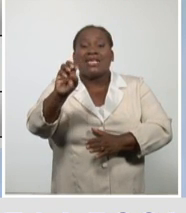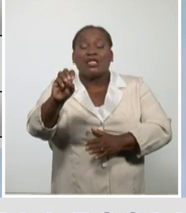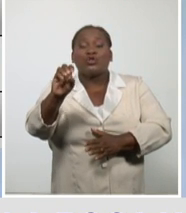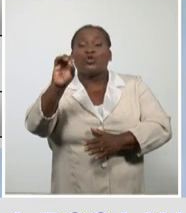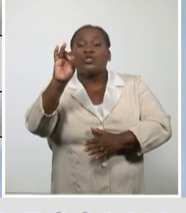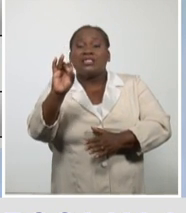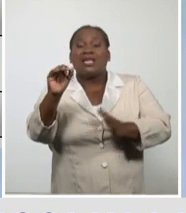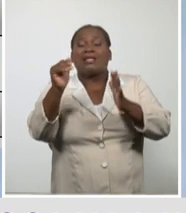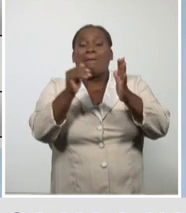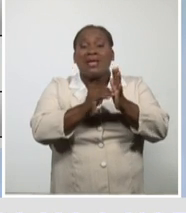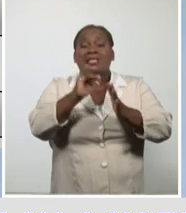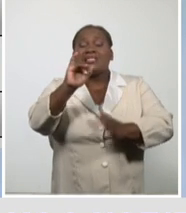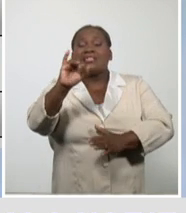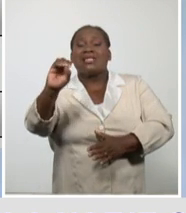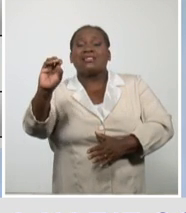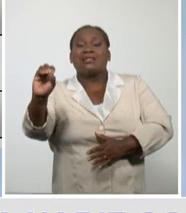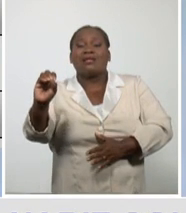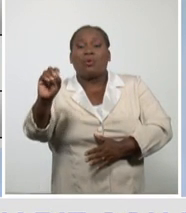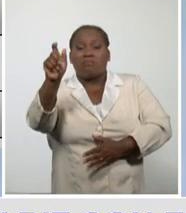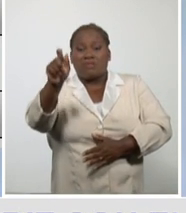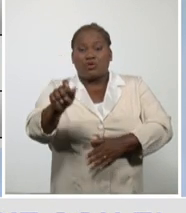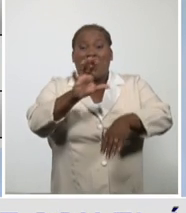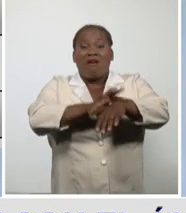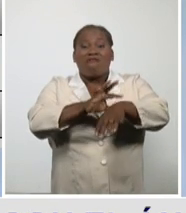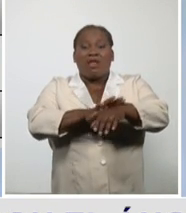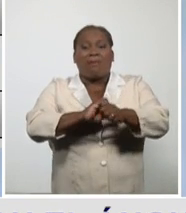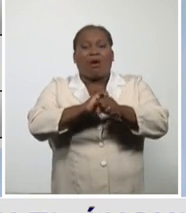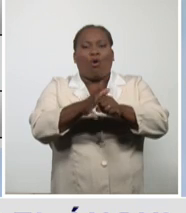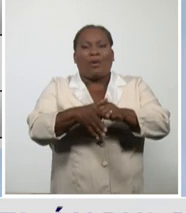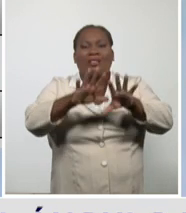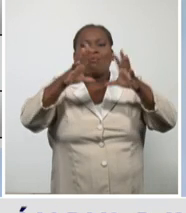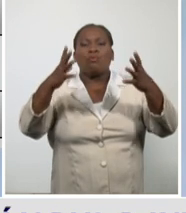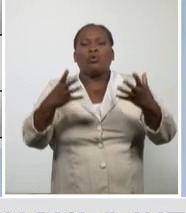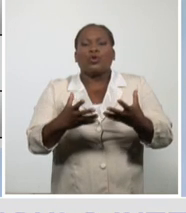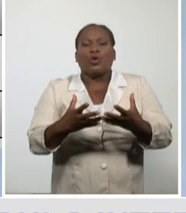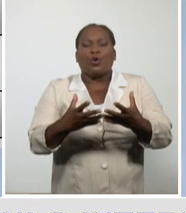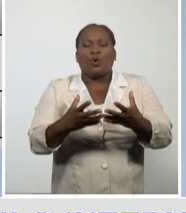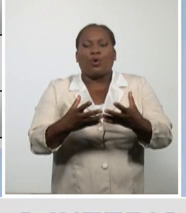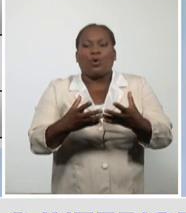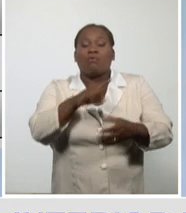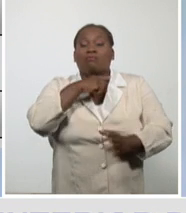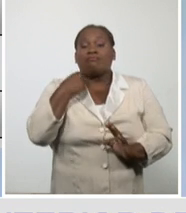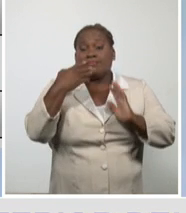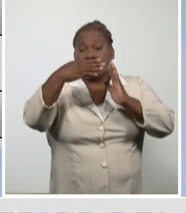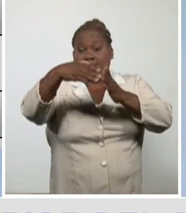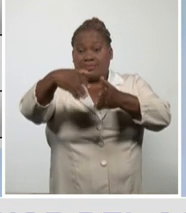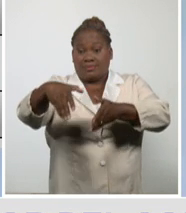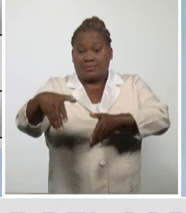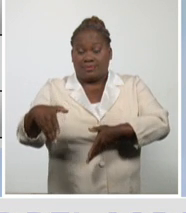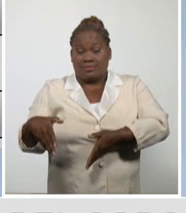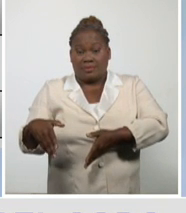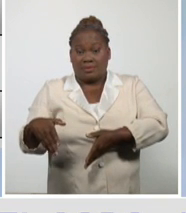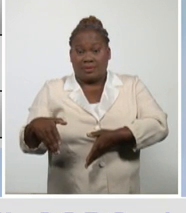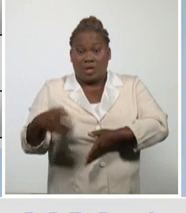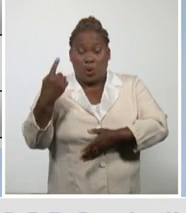3.307.600 casos confirmados en el mundo y fallecieron en un solo día